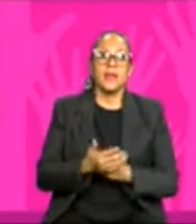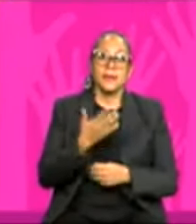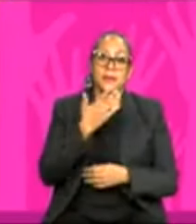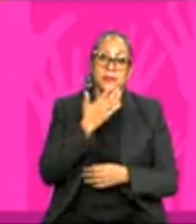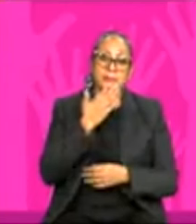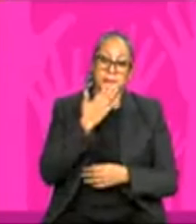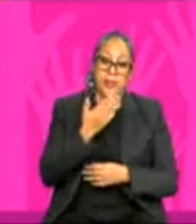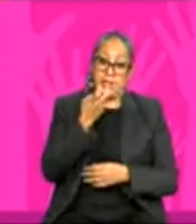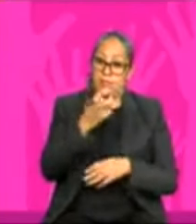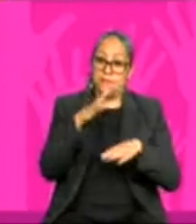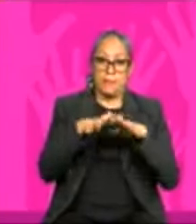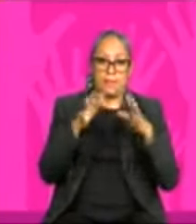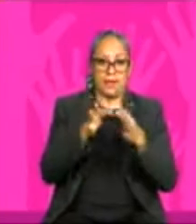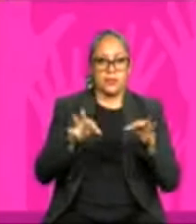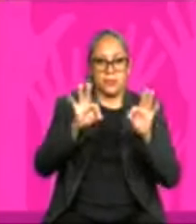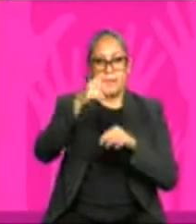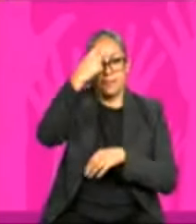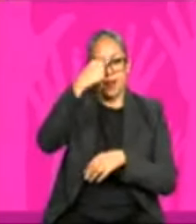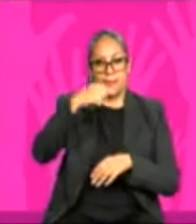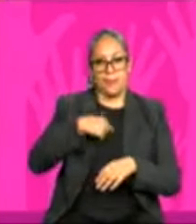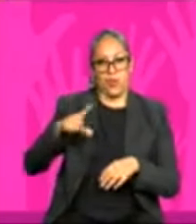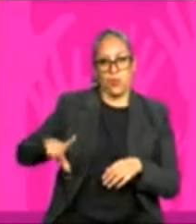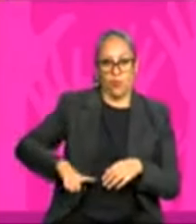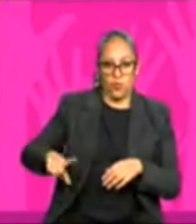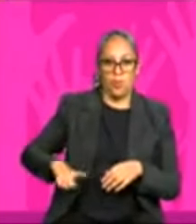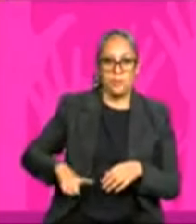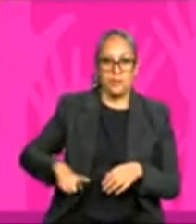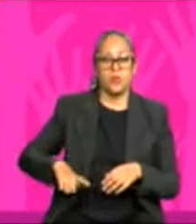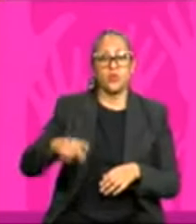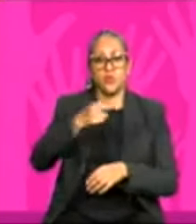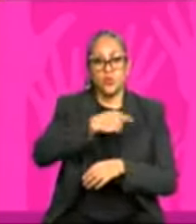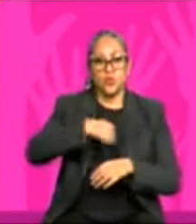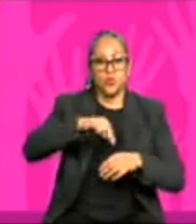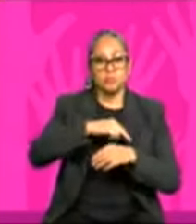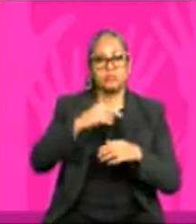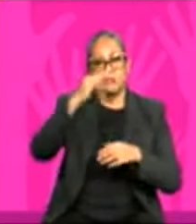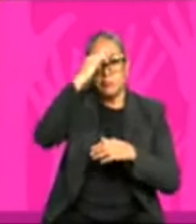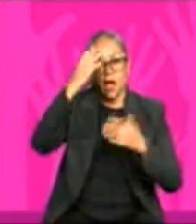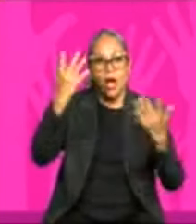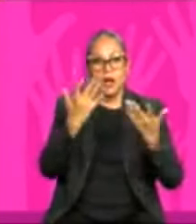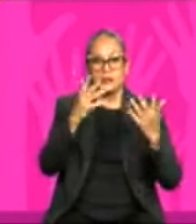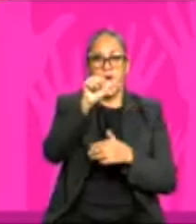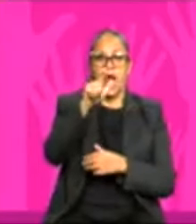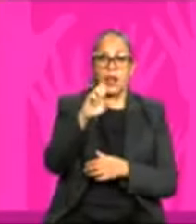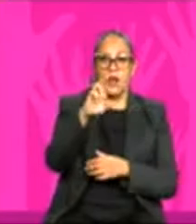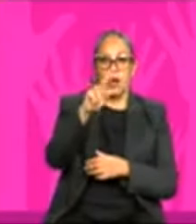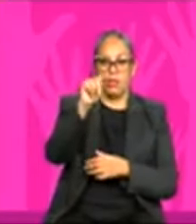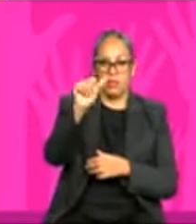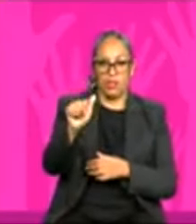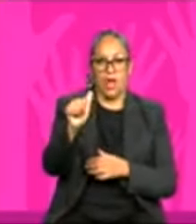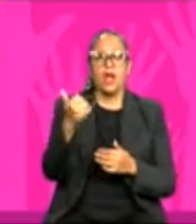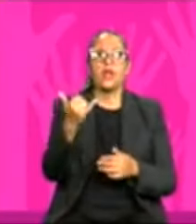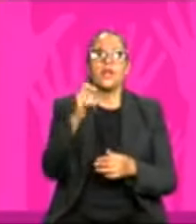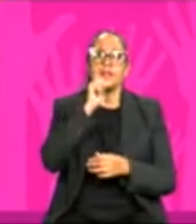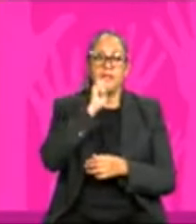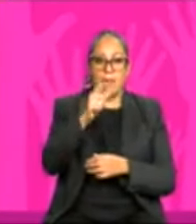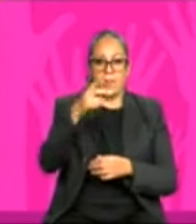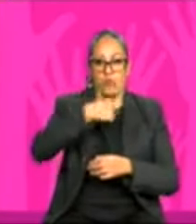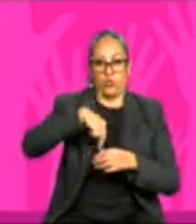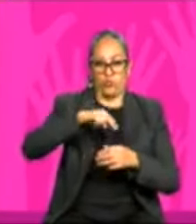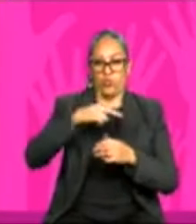el eje fundamental en mi gobierno. Decretaremos la alerta de violencia de género en todo el estado. Blindaremos las entradas